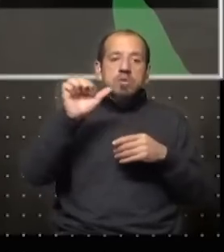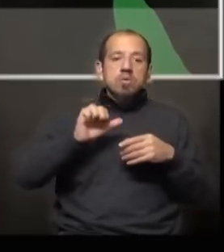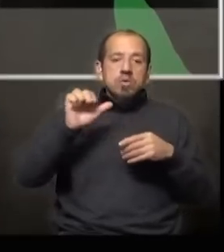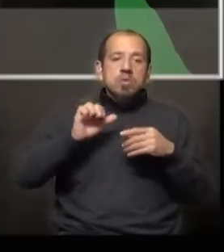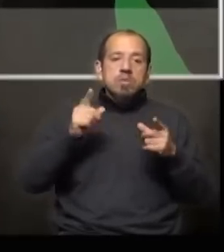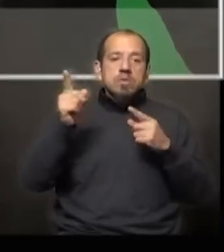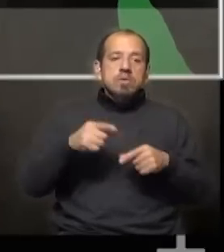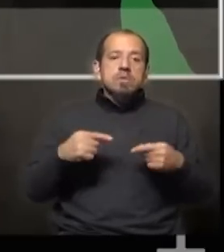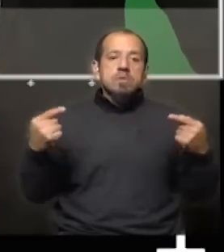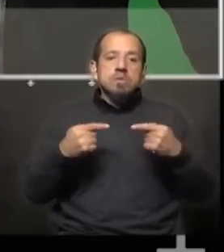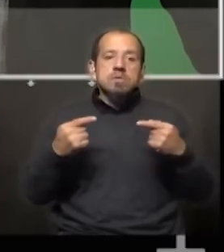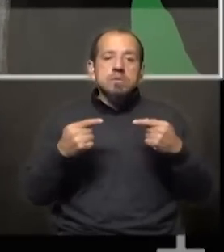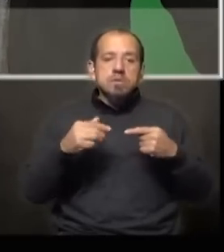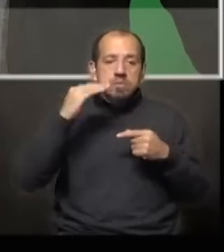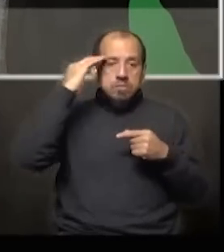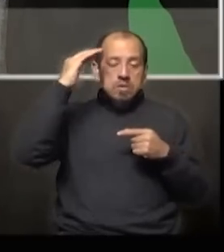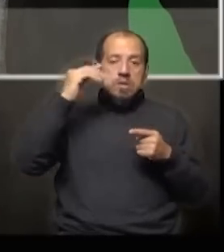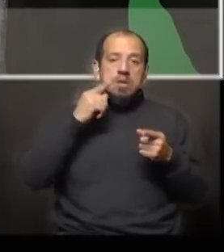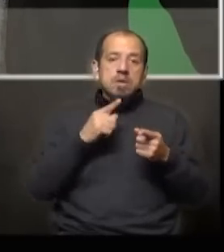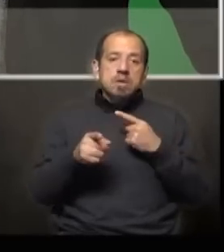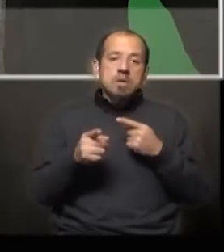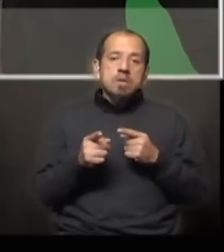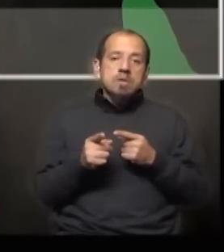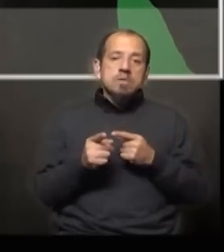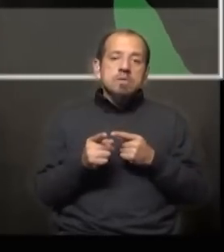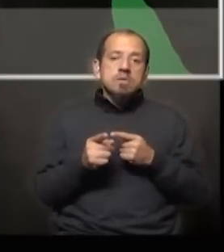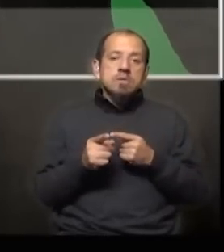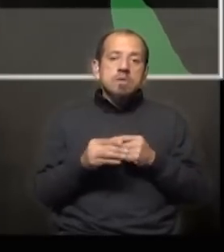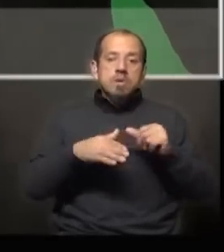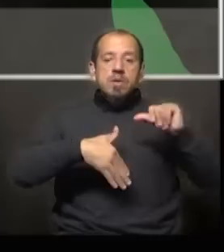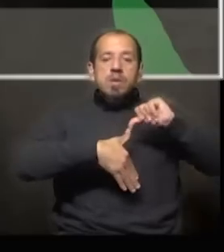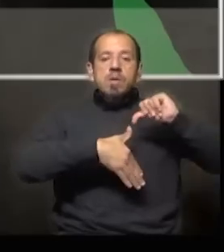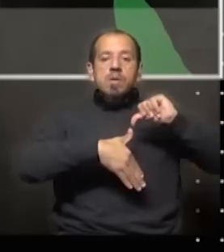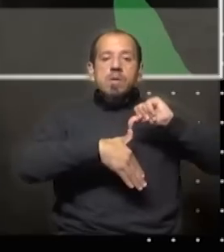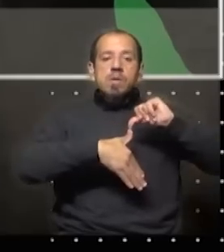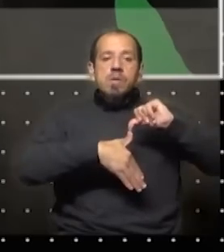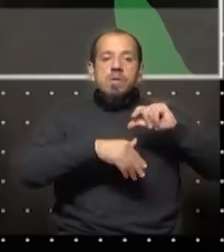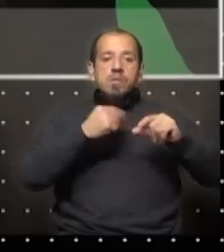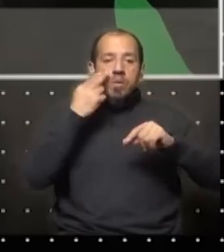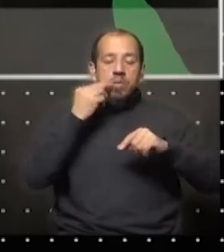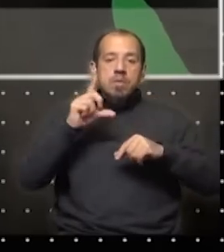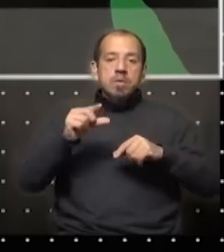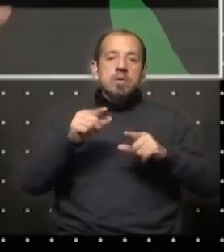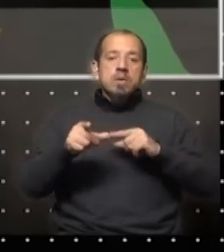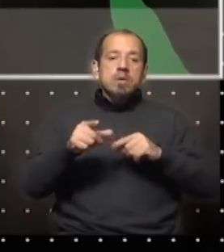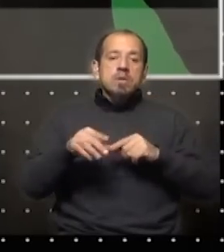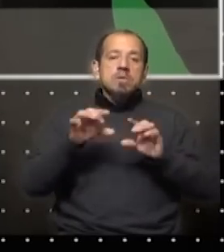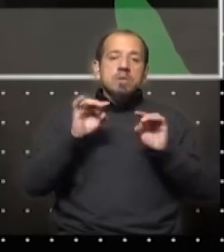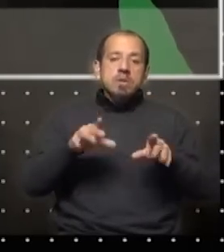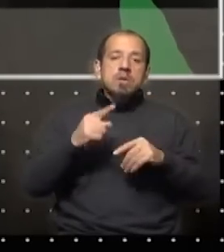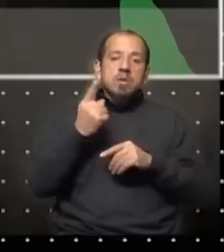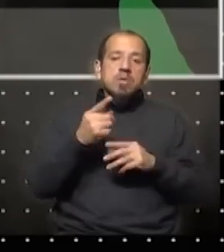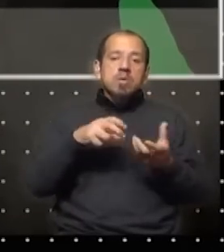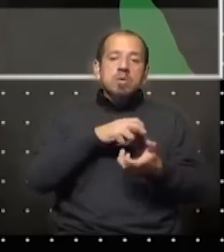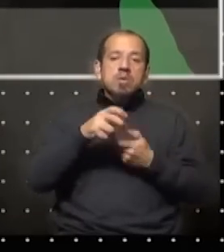las confrontaciones militares América Latina tiene menos drama con eso y de hecho le queda solo un conflicto a